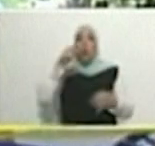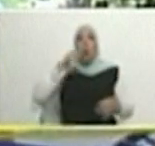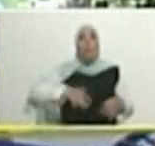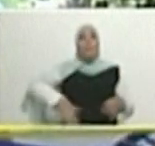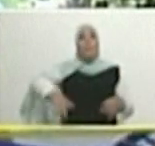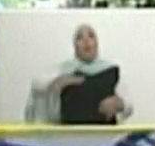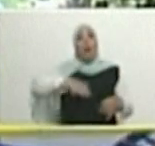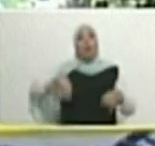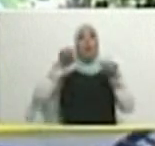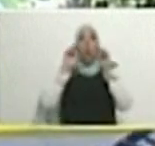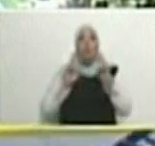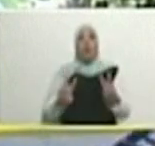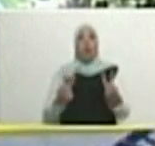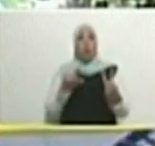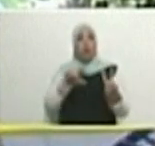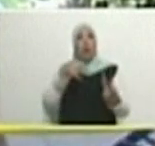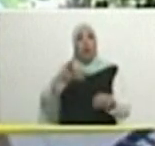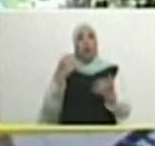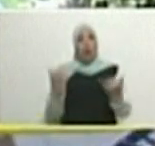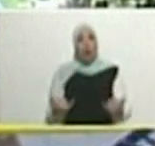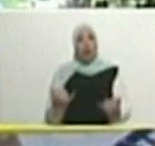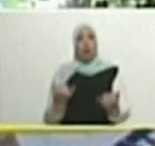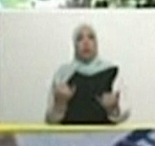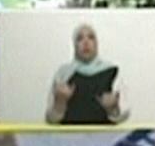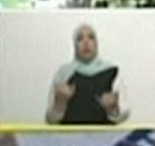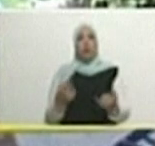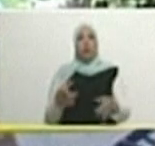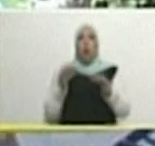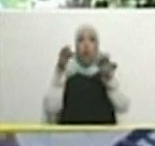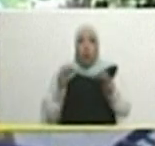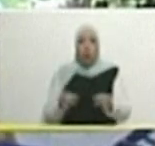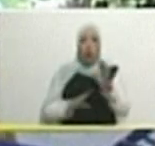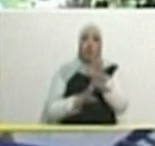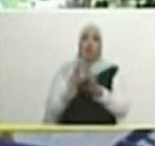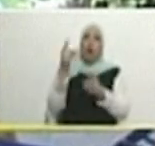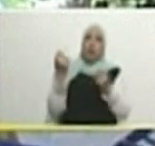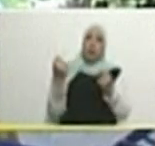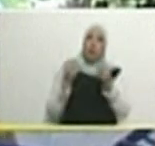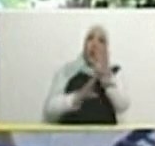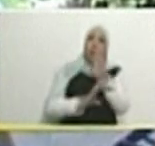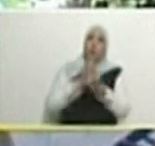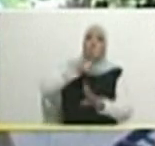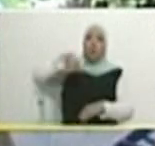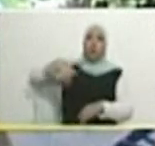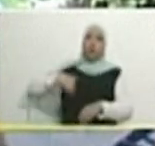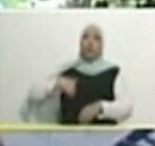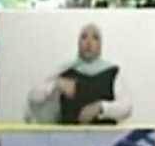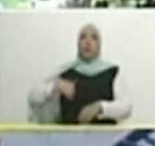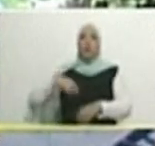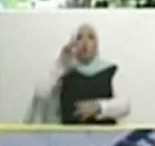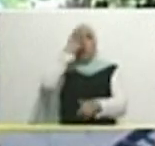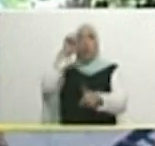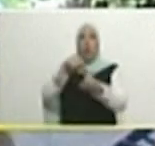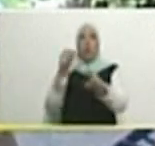viendo lo que estamos viendo y ustedes van a ver hoy aquí estoy seguro que el crecimiento económico superará esas